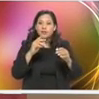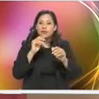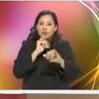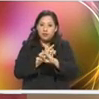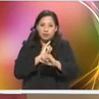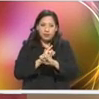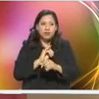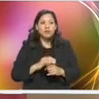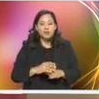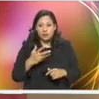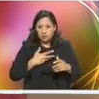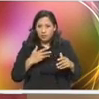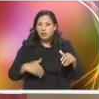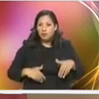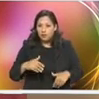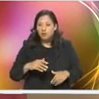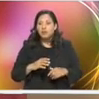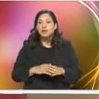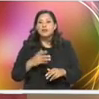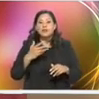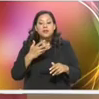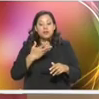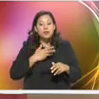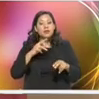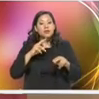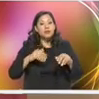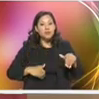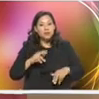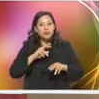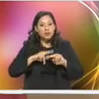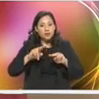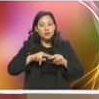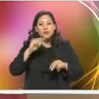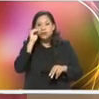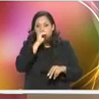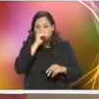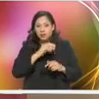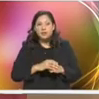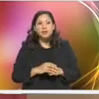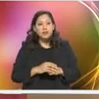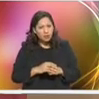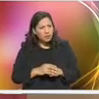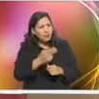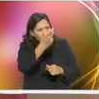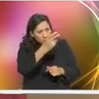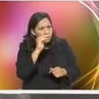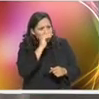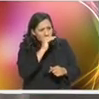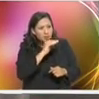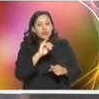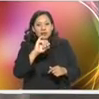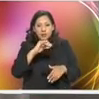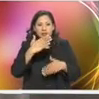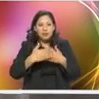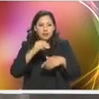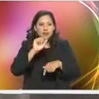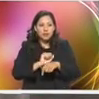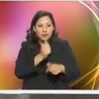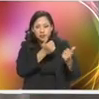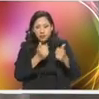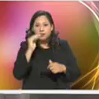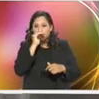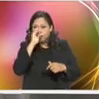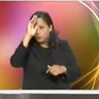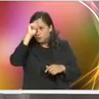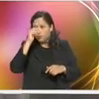internet. Hay teatro para todos, hay teatro gratis. La próxima semana les voy a traer ¿Nos puras traes de obras esos gratis? Les traigo puras de esas gratis. Ya, va